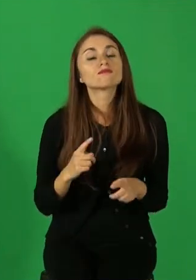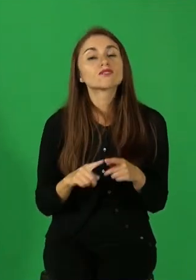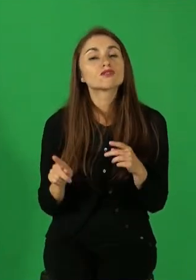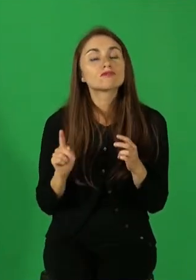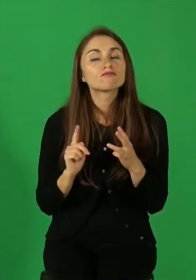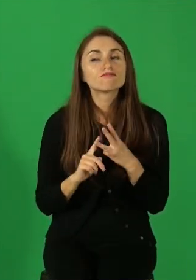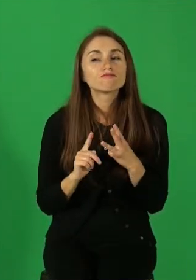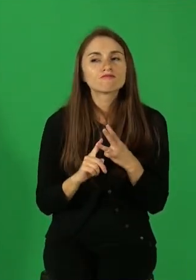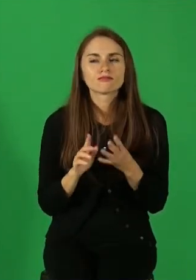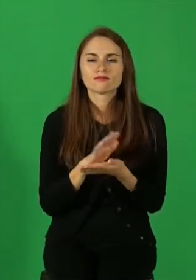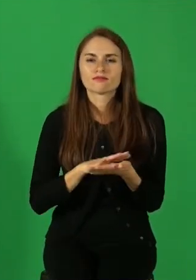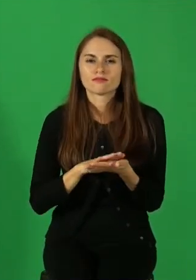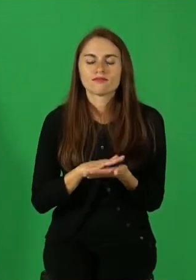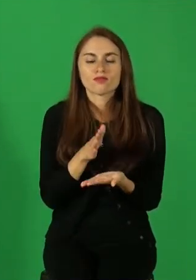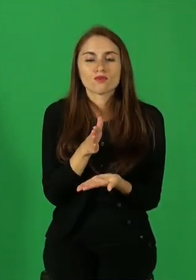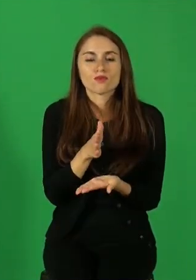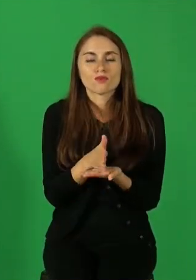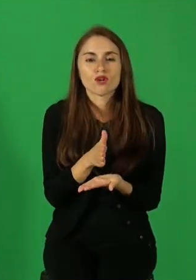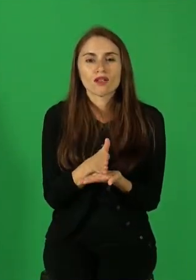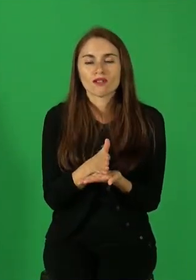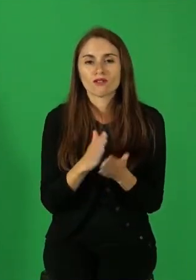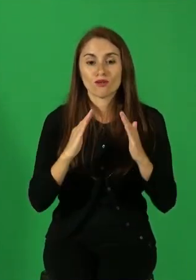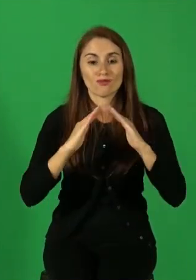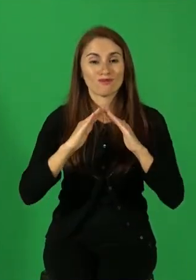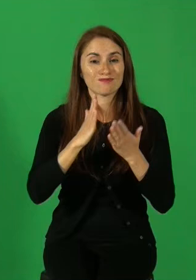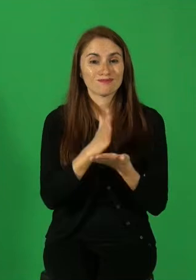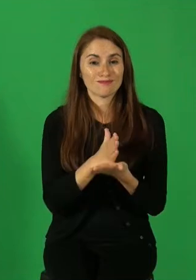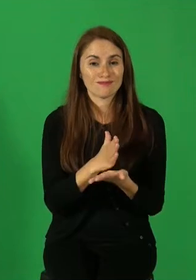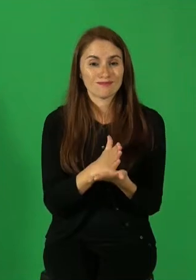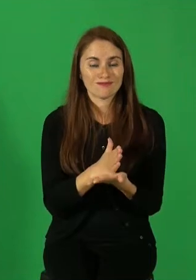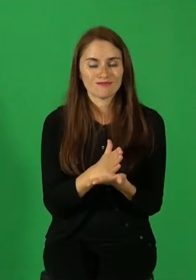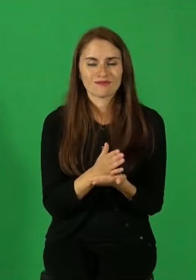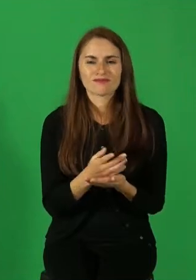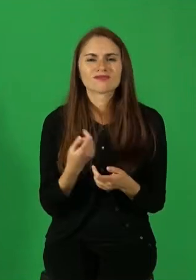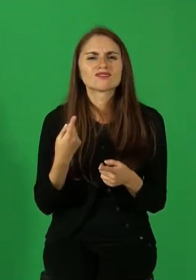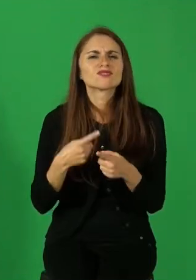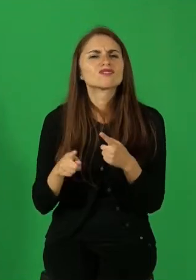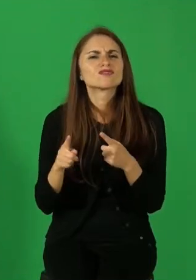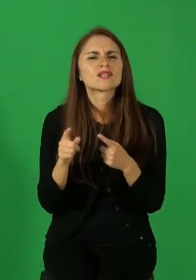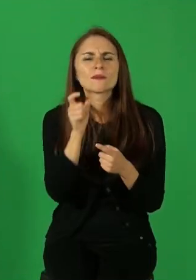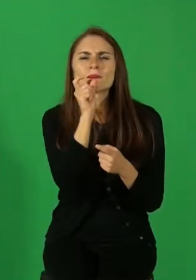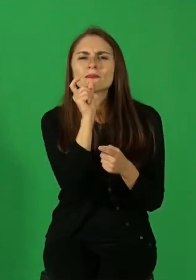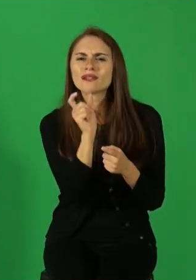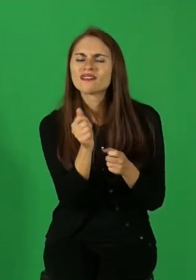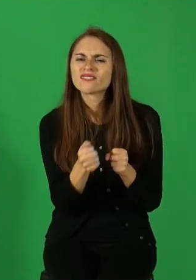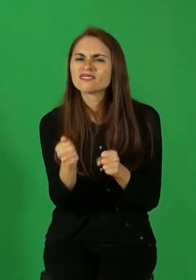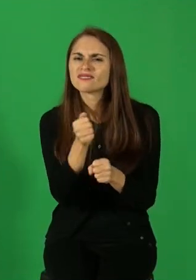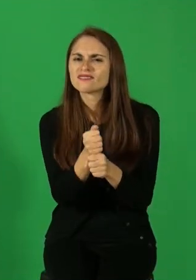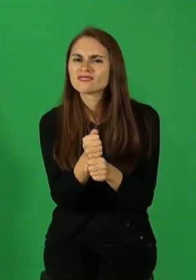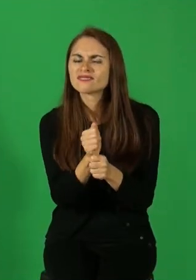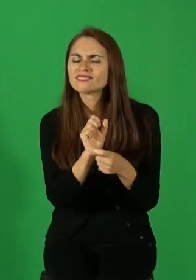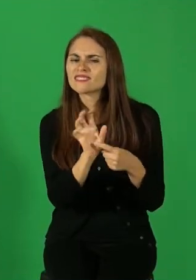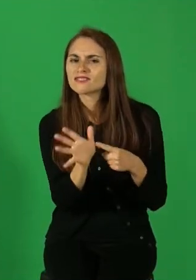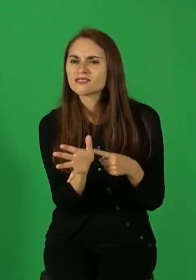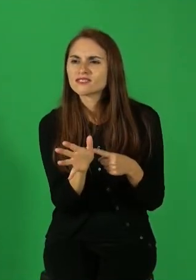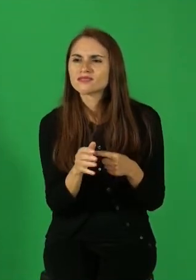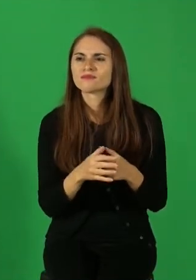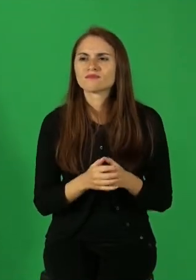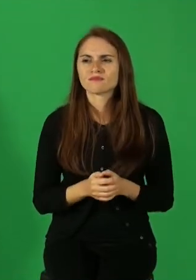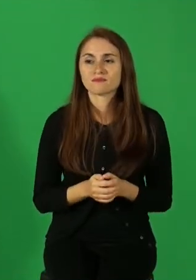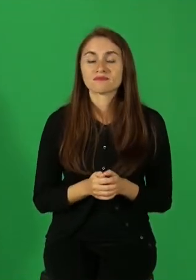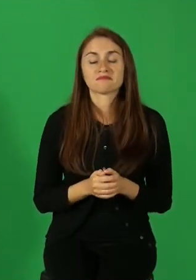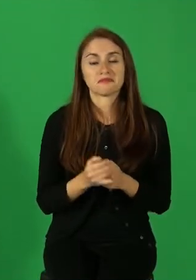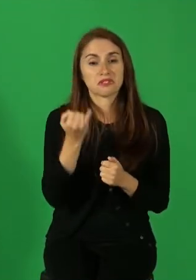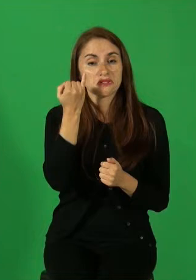último ejemplo. Colegio. ¿Qué otro sinónimo podríamos otorgarle? Bien,